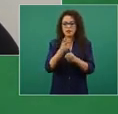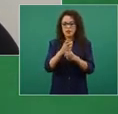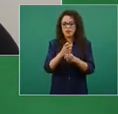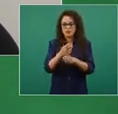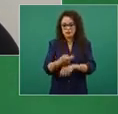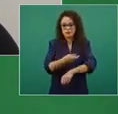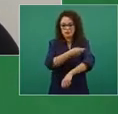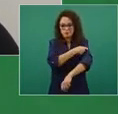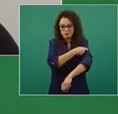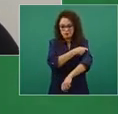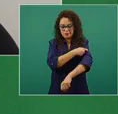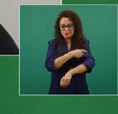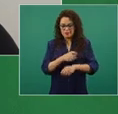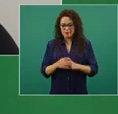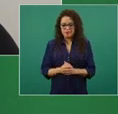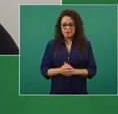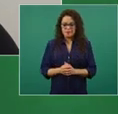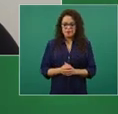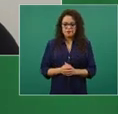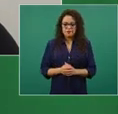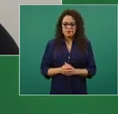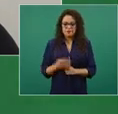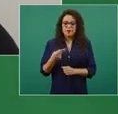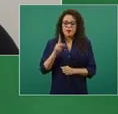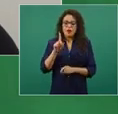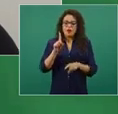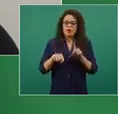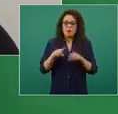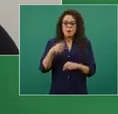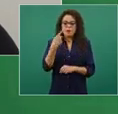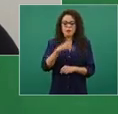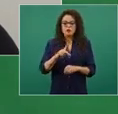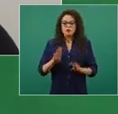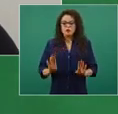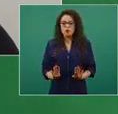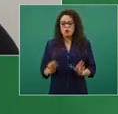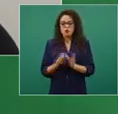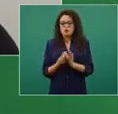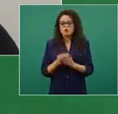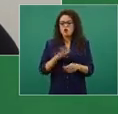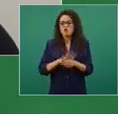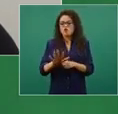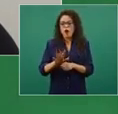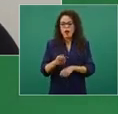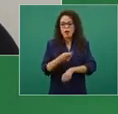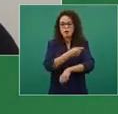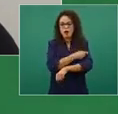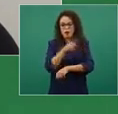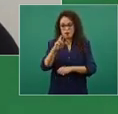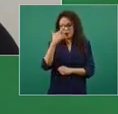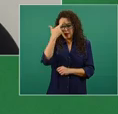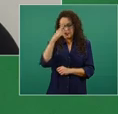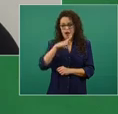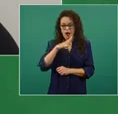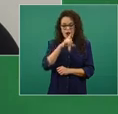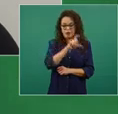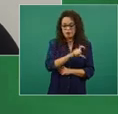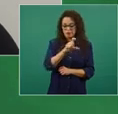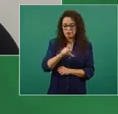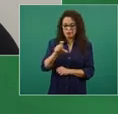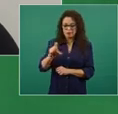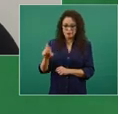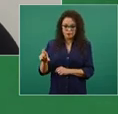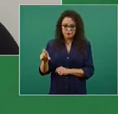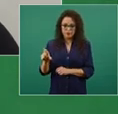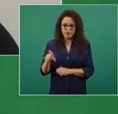Lo estará haciendo en función de la temporalidad del tipo de vacuna que le haya tocado, recordando que tenemos vacunas en donde la segunda